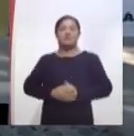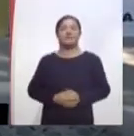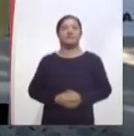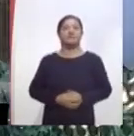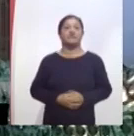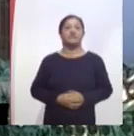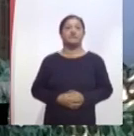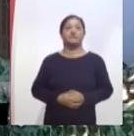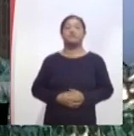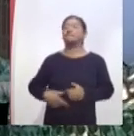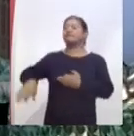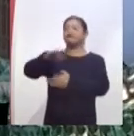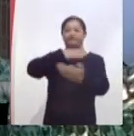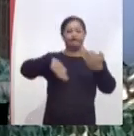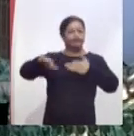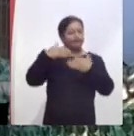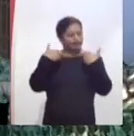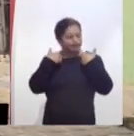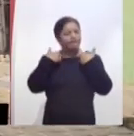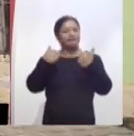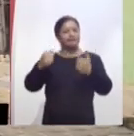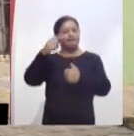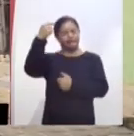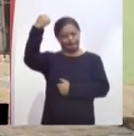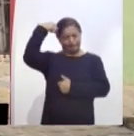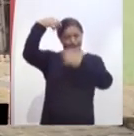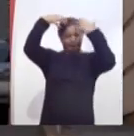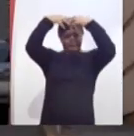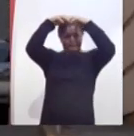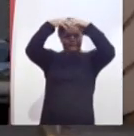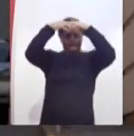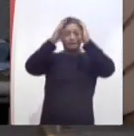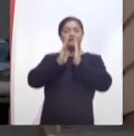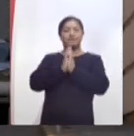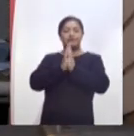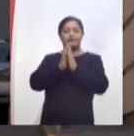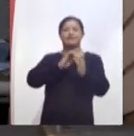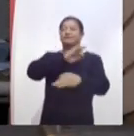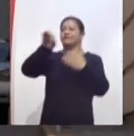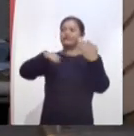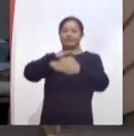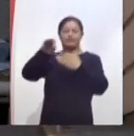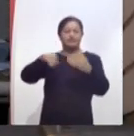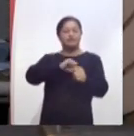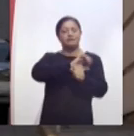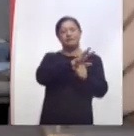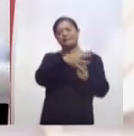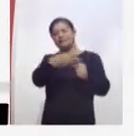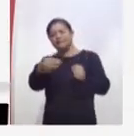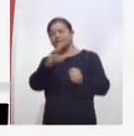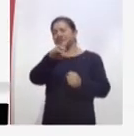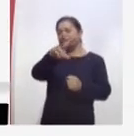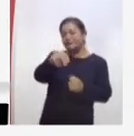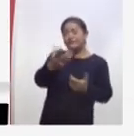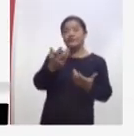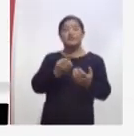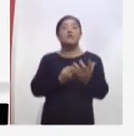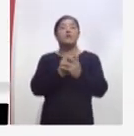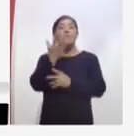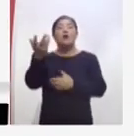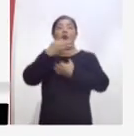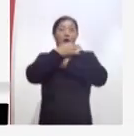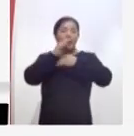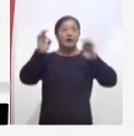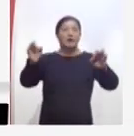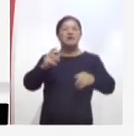Mover la conciencia social para que los habitantes de Tlaxcala contribuyan a evitar contagios por COVID-19 es el propósito del nuevo promocional de la